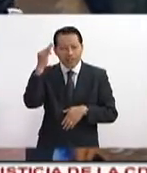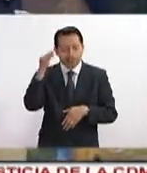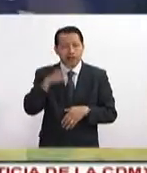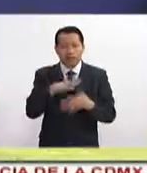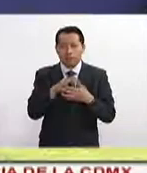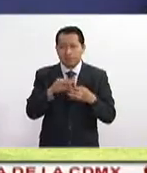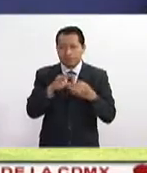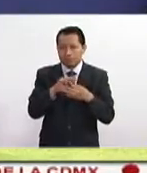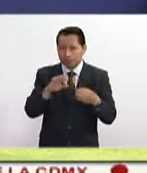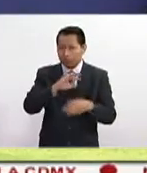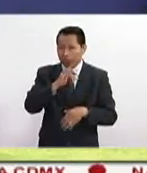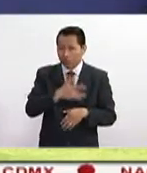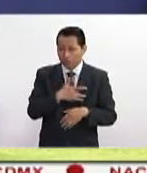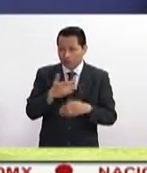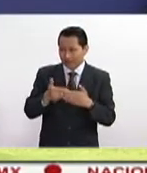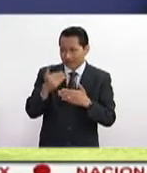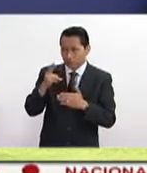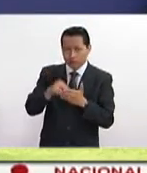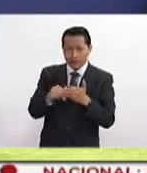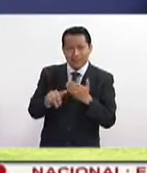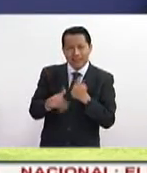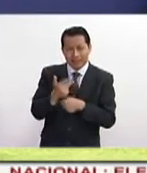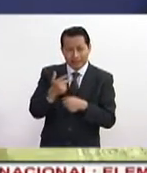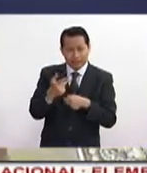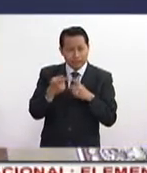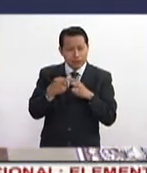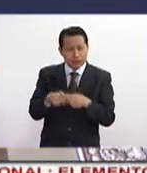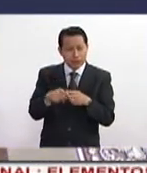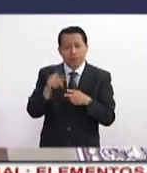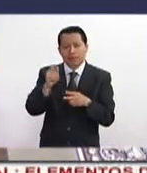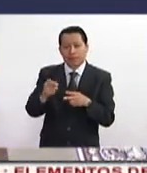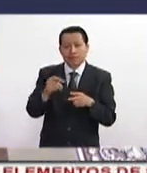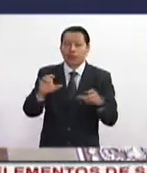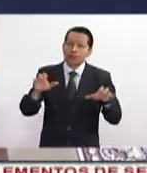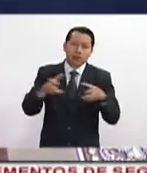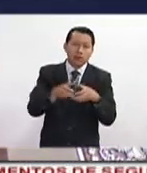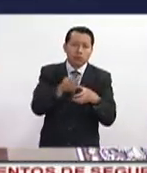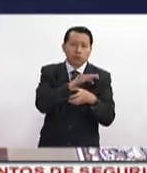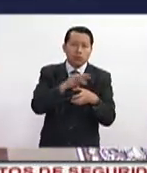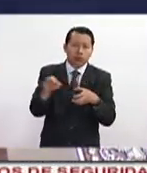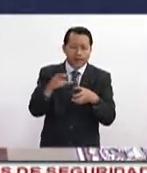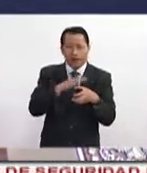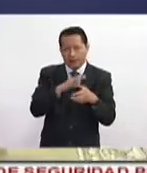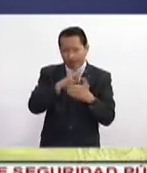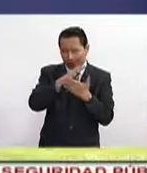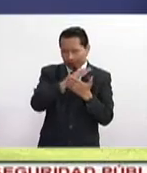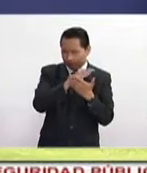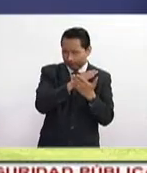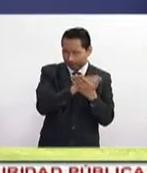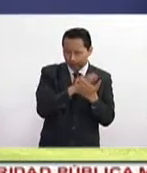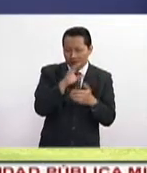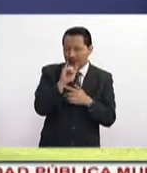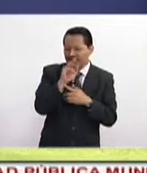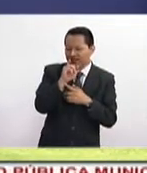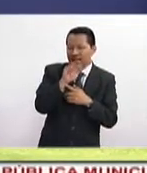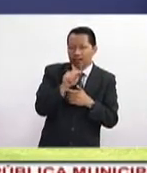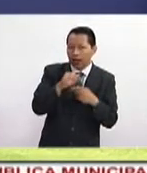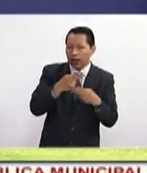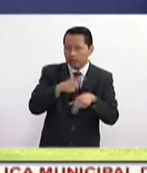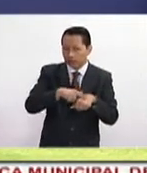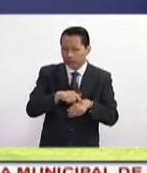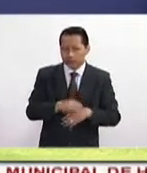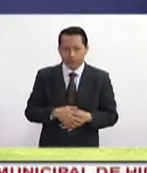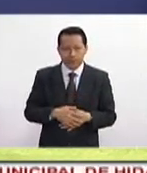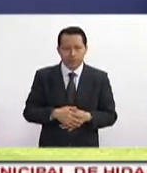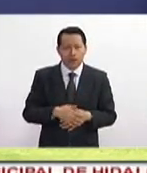esta conmemoración decretada en 2013 coloca a esta corporación en la agenda cívica nacional. En justo